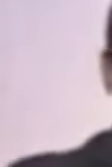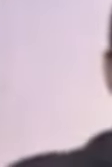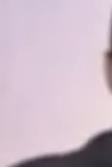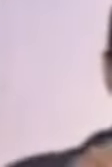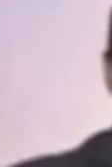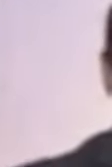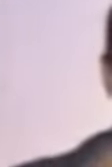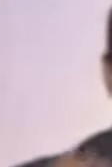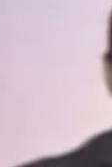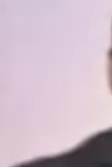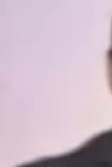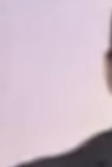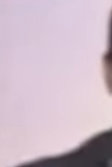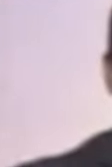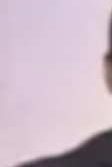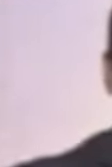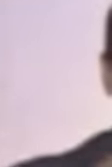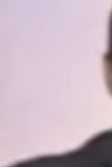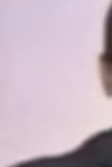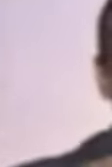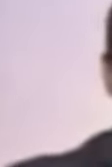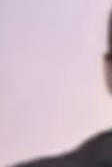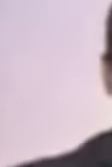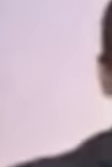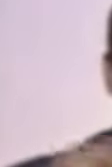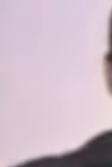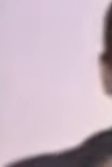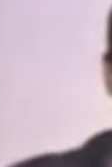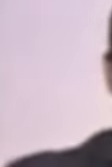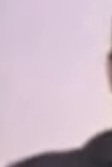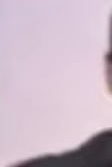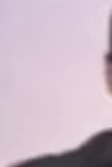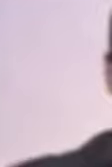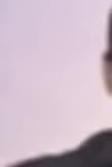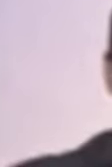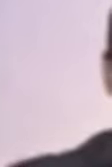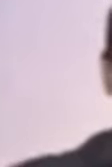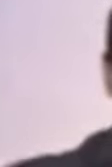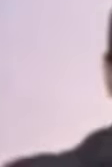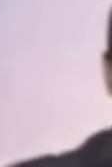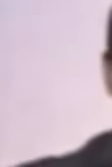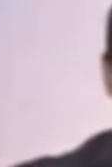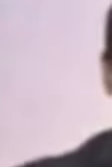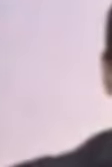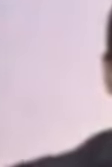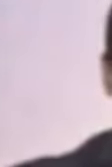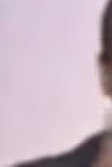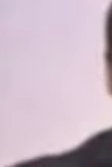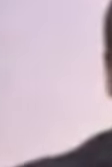Parlamento, quizá ilegítimo, con solo un dígito de aprobación, pero legal. De todas